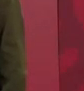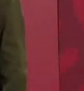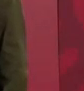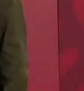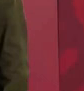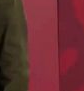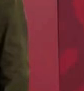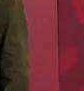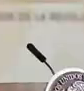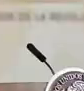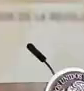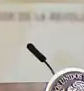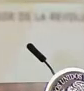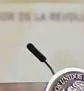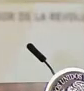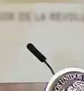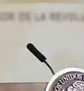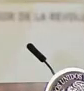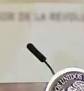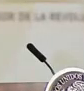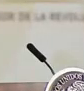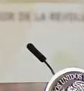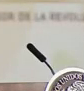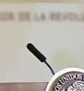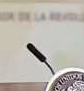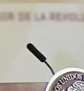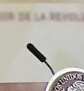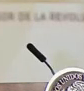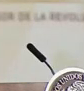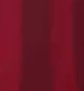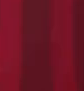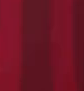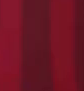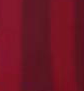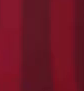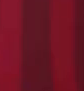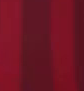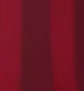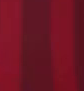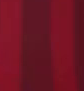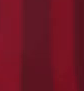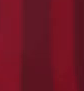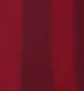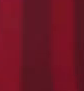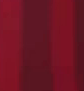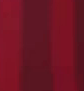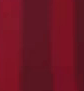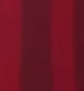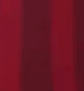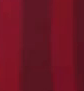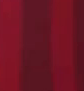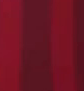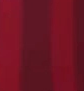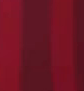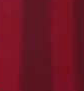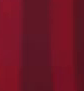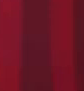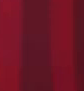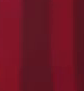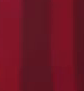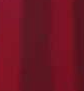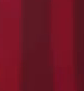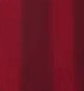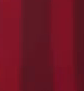COP26 y por Josefa el ambasador a la britán y su apoyo para todo eso y también para